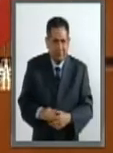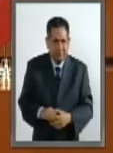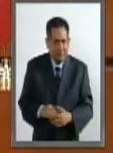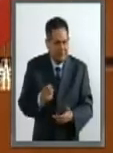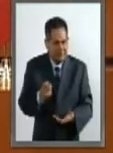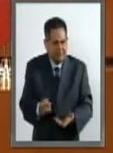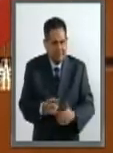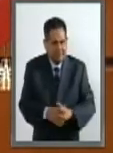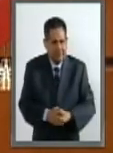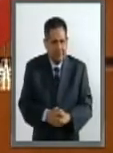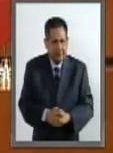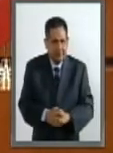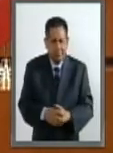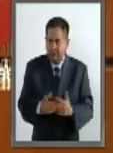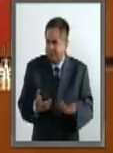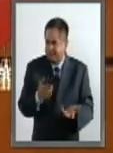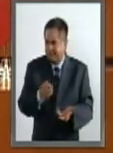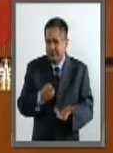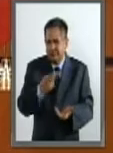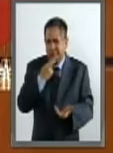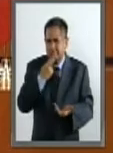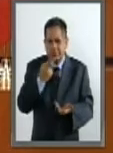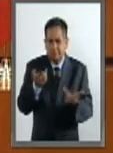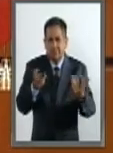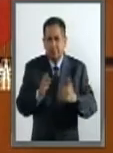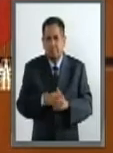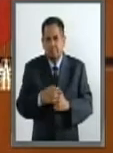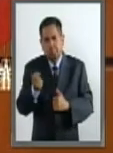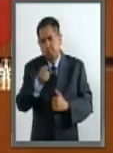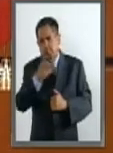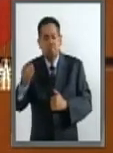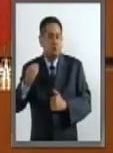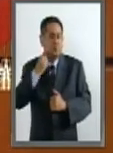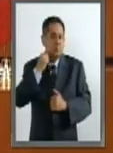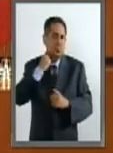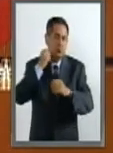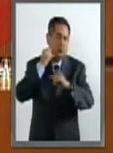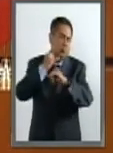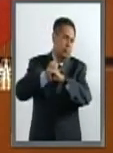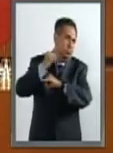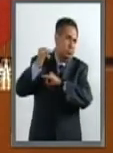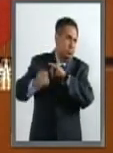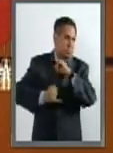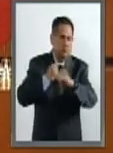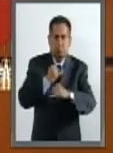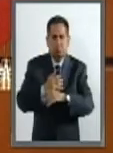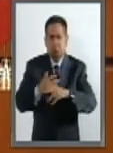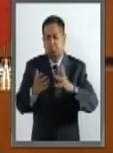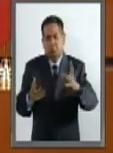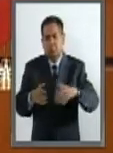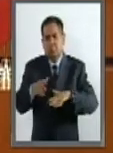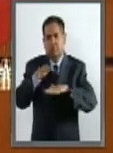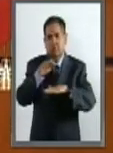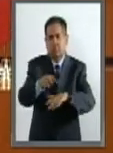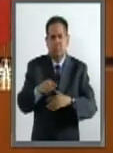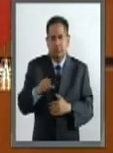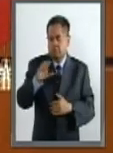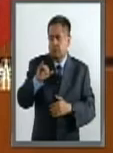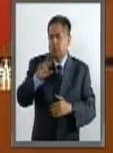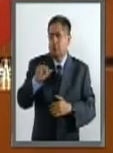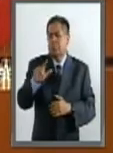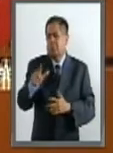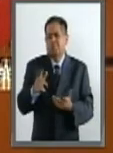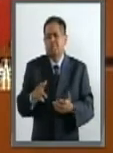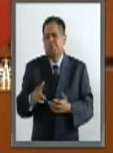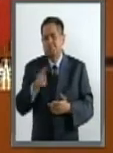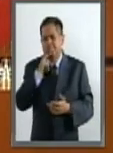y esto se ha utilizado por los abogados a nivel internacional en materia civil